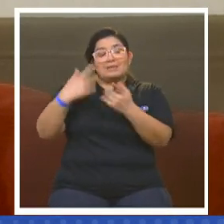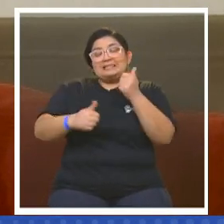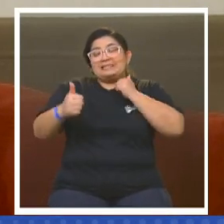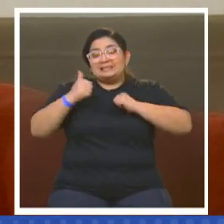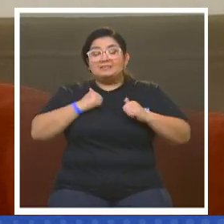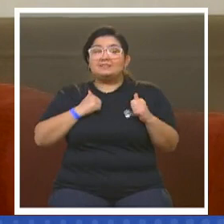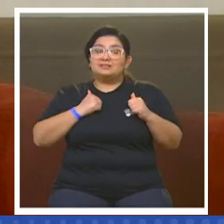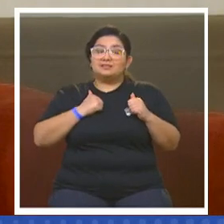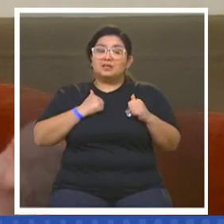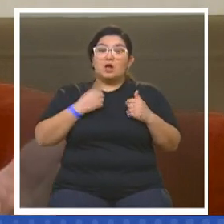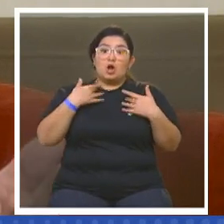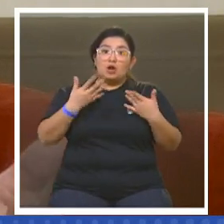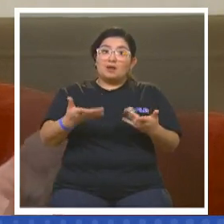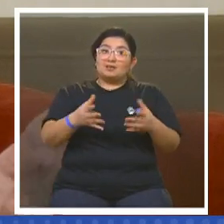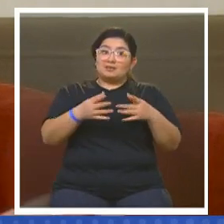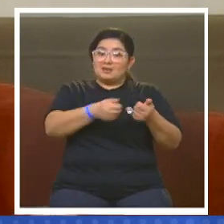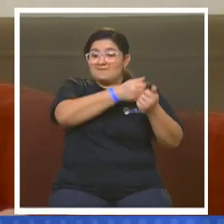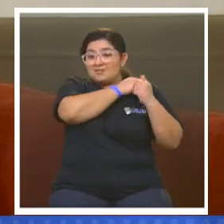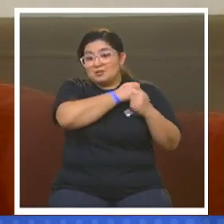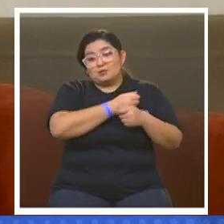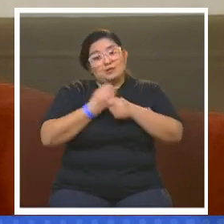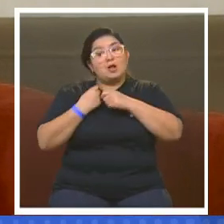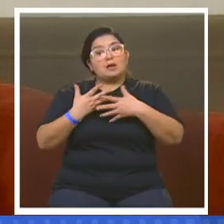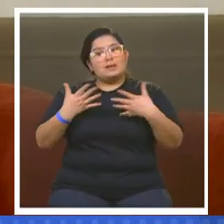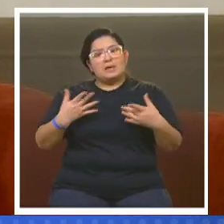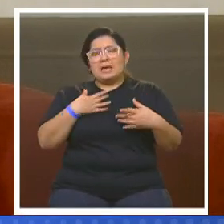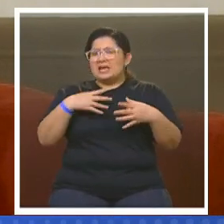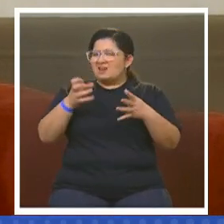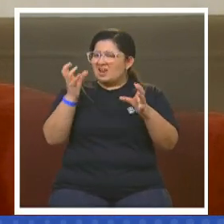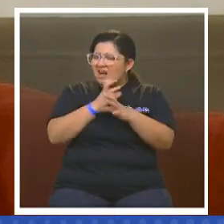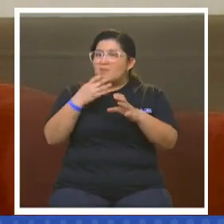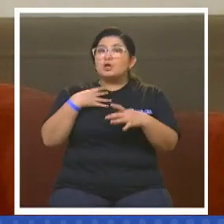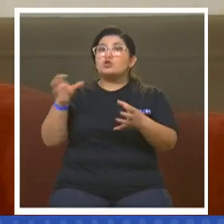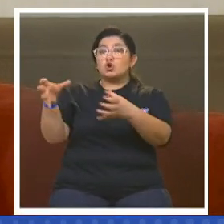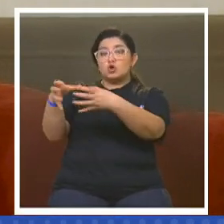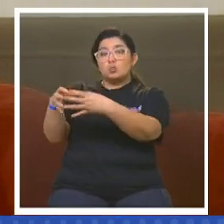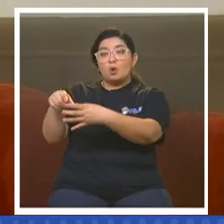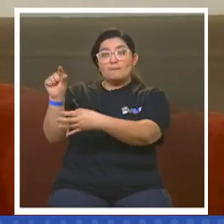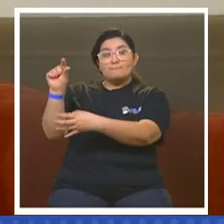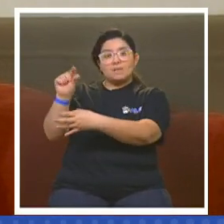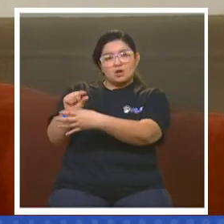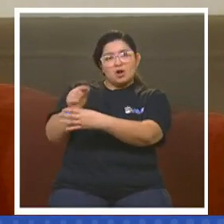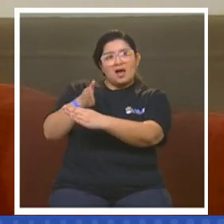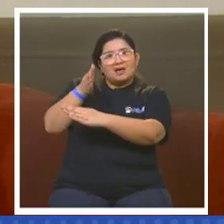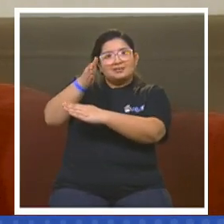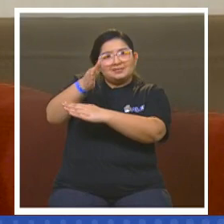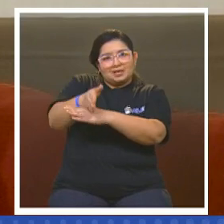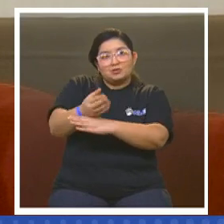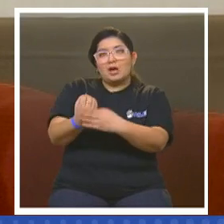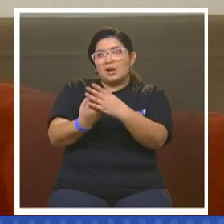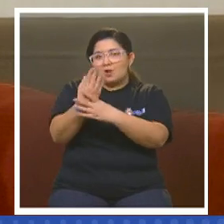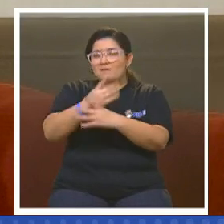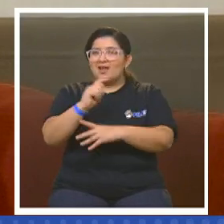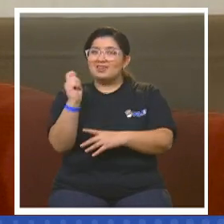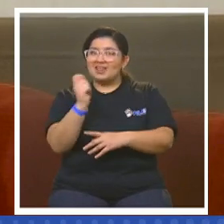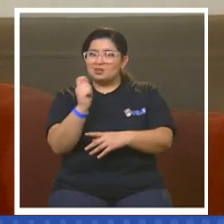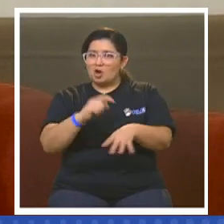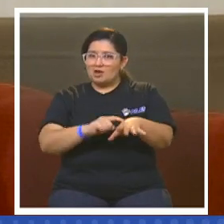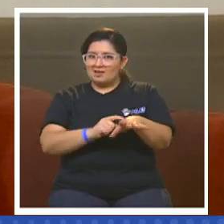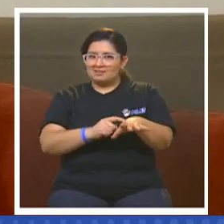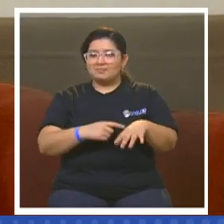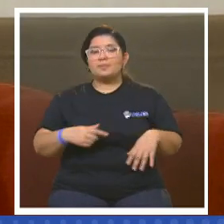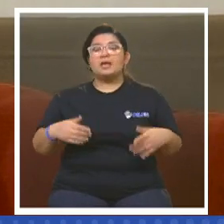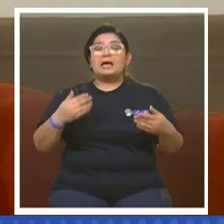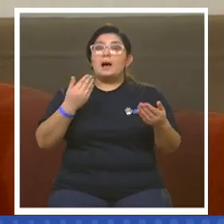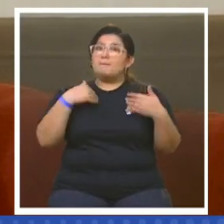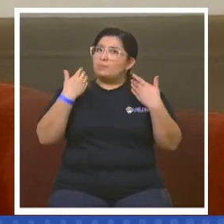sacrificios. Lo que se agrava también porque son el grupo con menor acceso a las nuevas tecnologías.